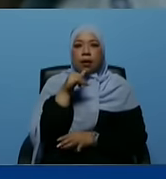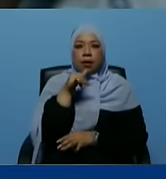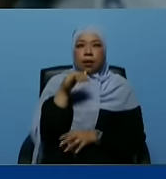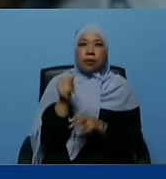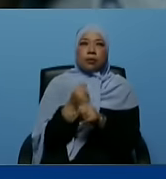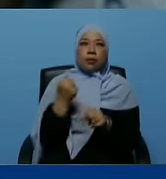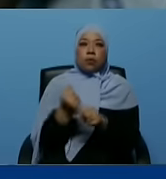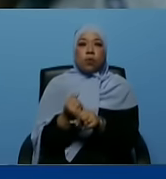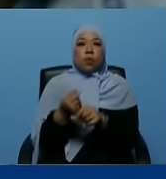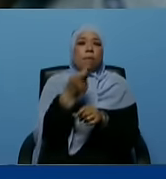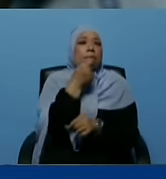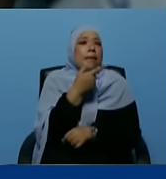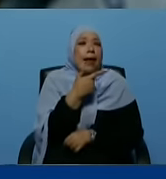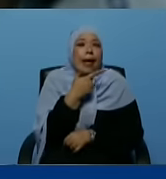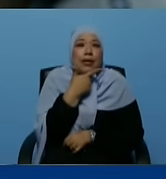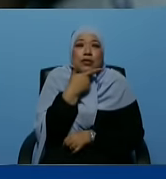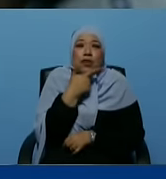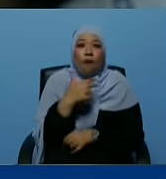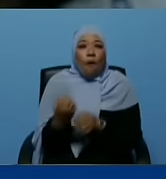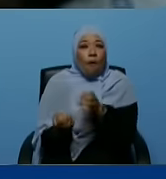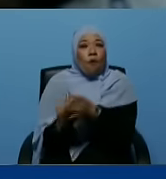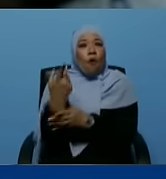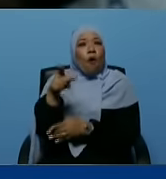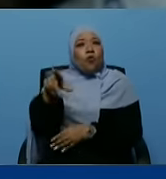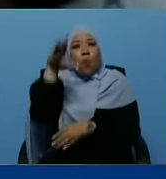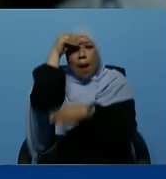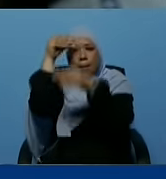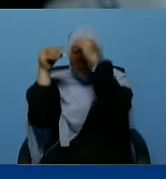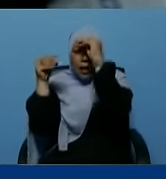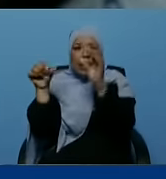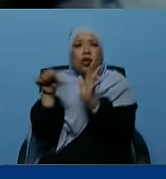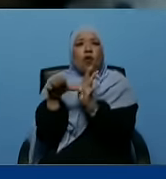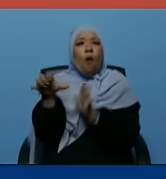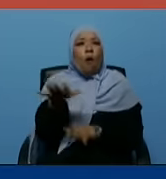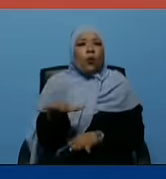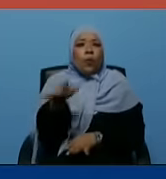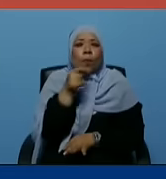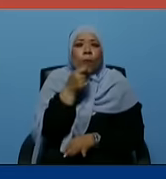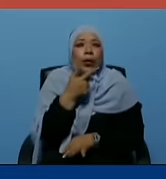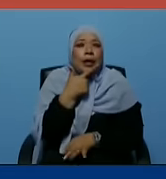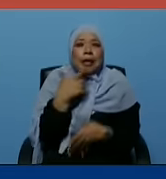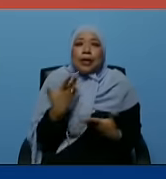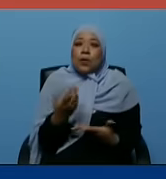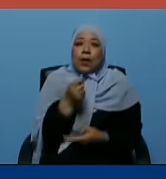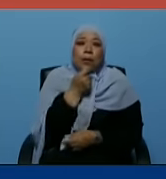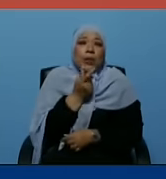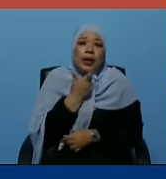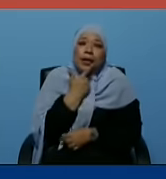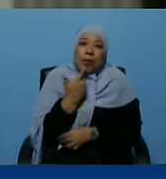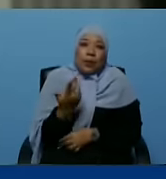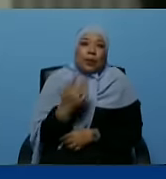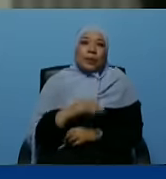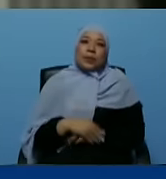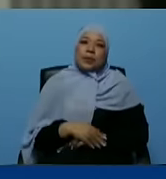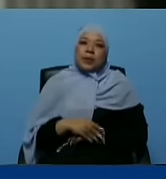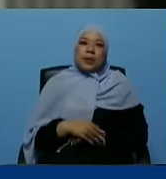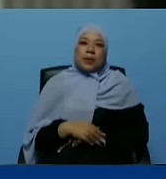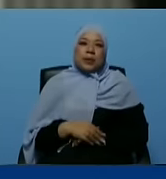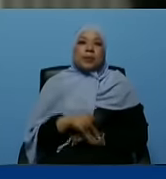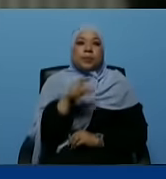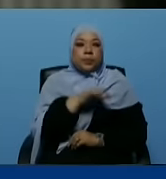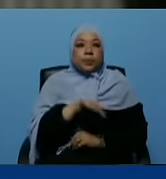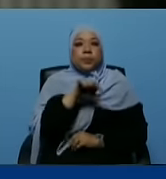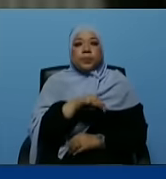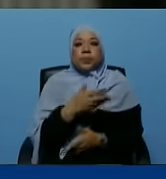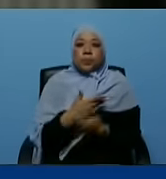del empaque, Randall. ¿Dónde aprendiste tú a hacer esto? Esta bueno, cosa tan bella. Bueno, señor presidente,